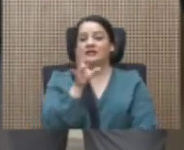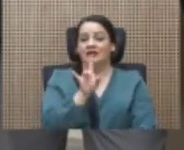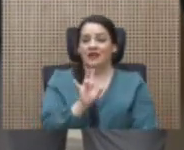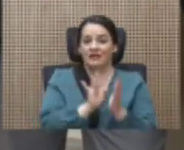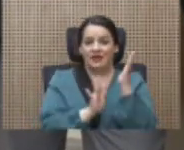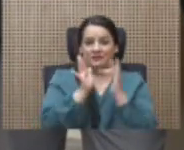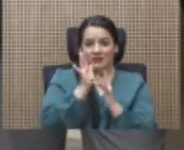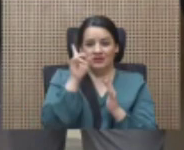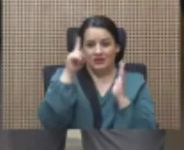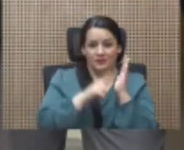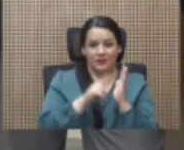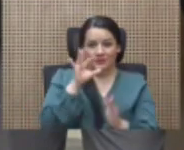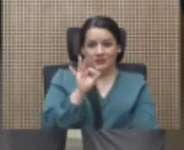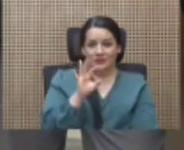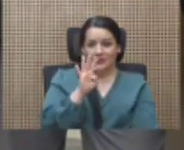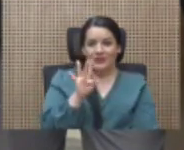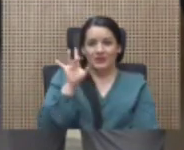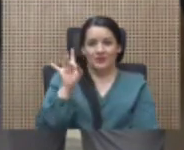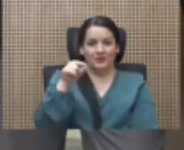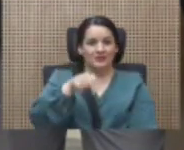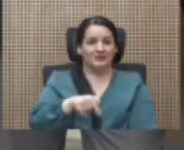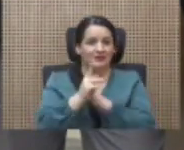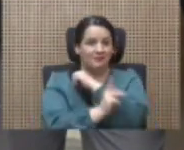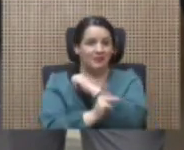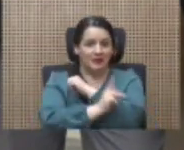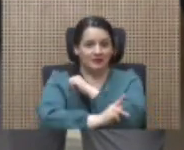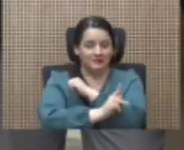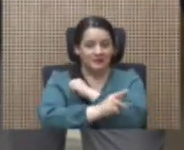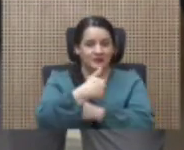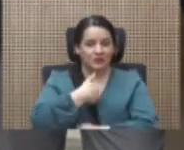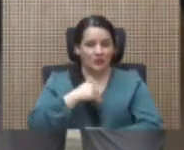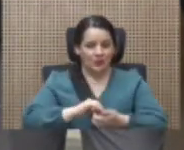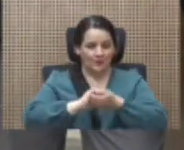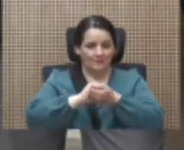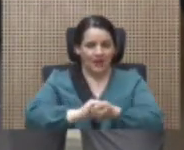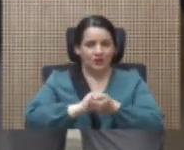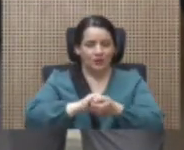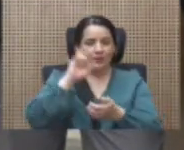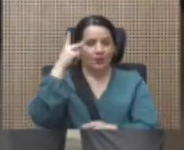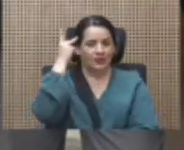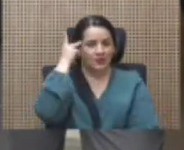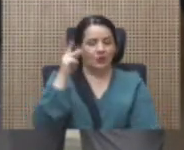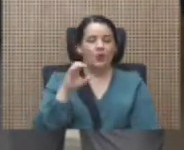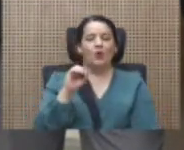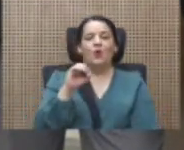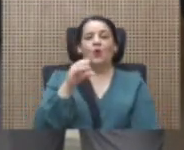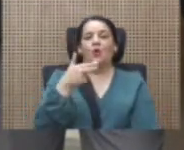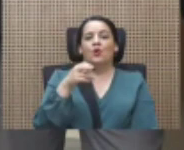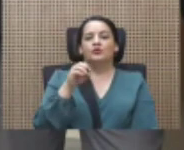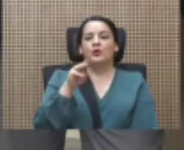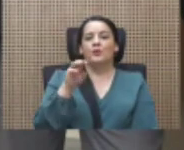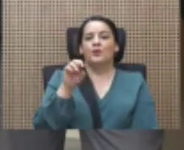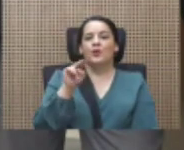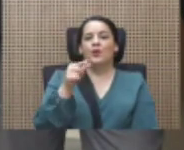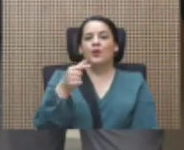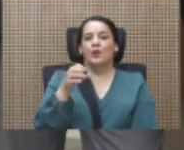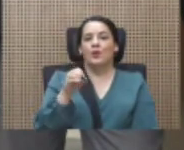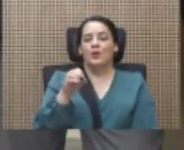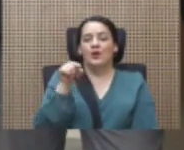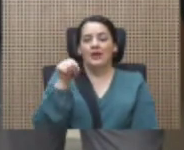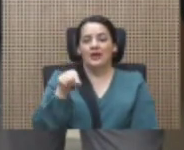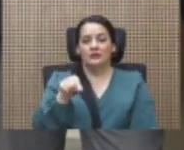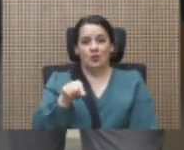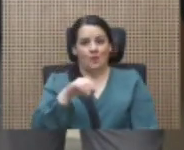1948 en este país se tuvo un pacto político en ochomogo un pacto político